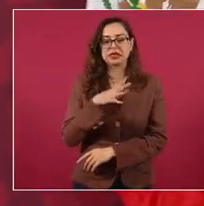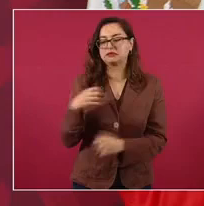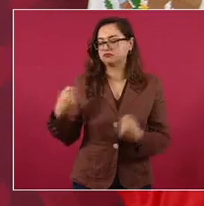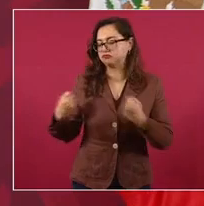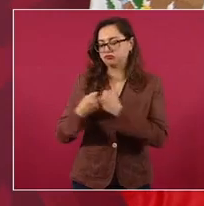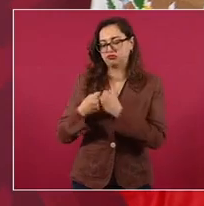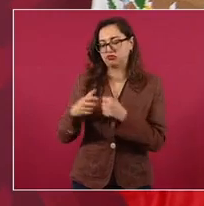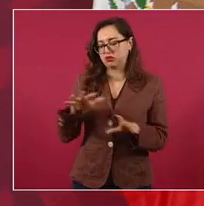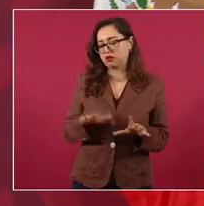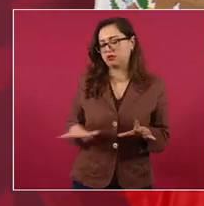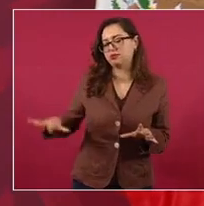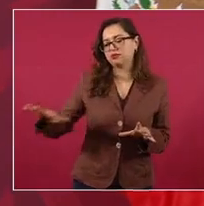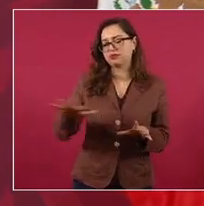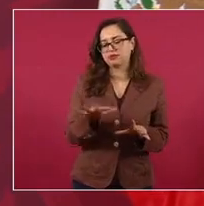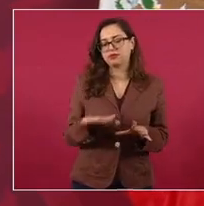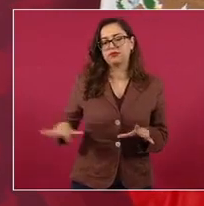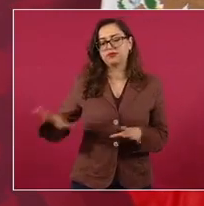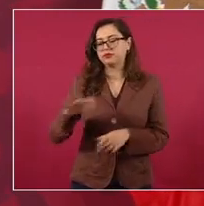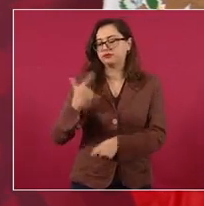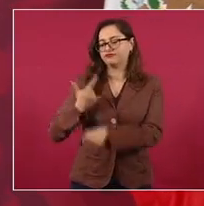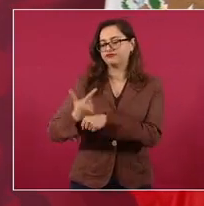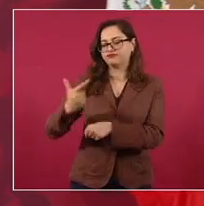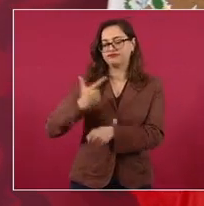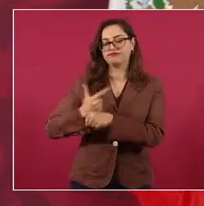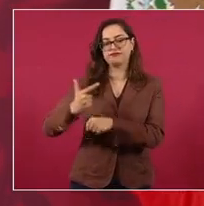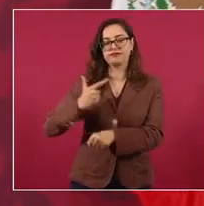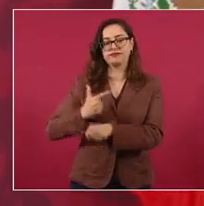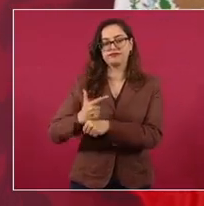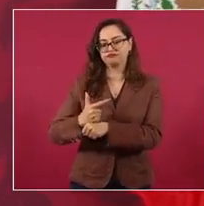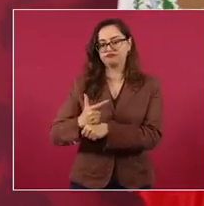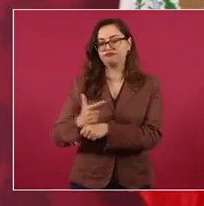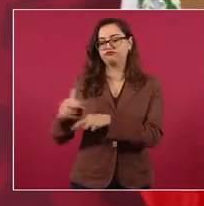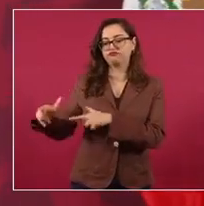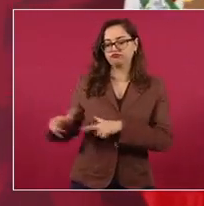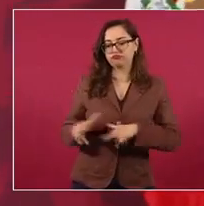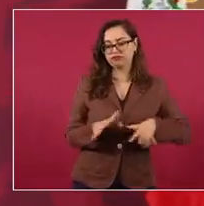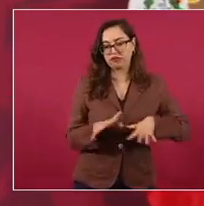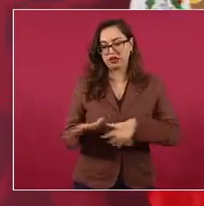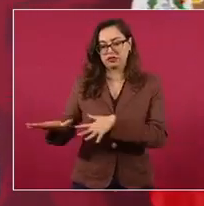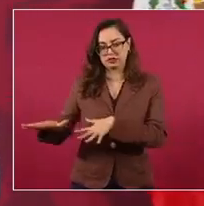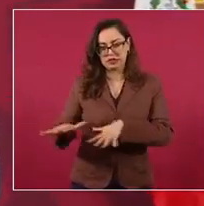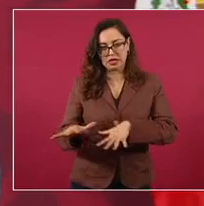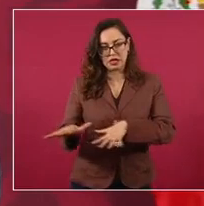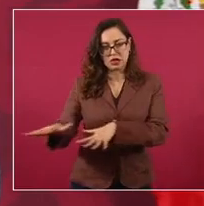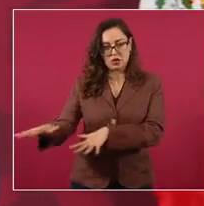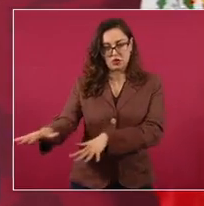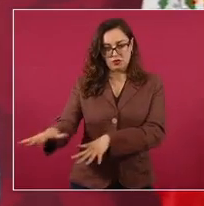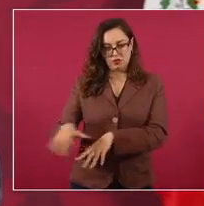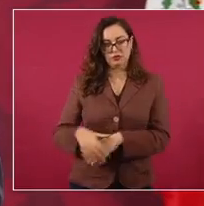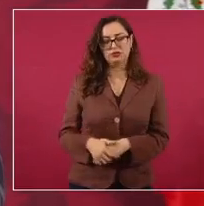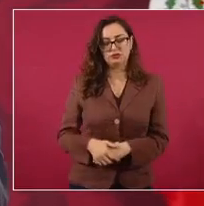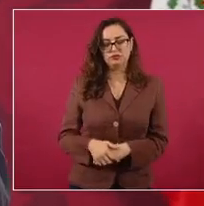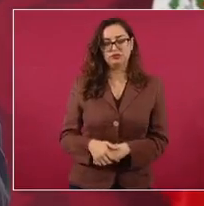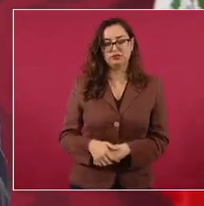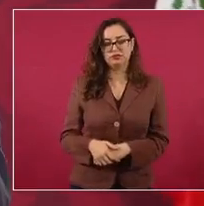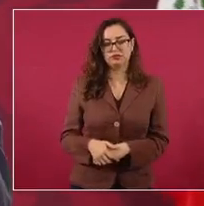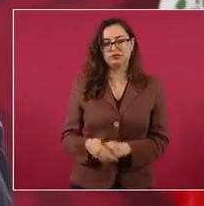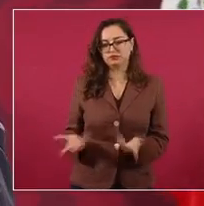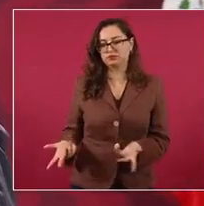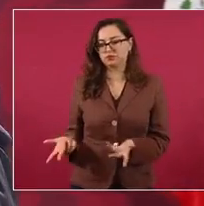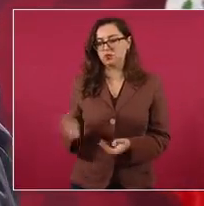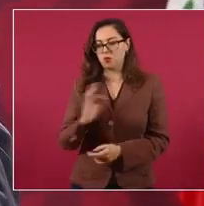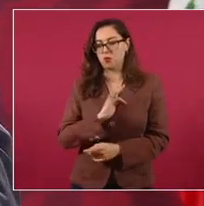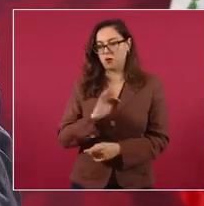y está Guatemala, el río Sumacinta divide, de un